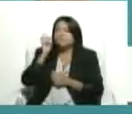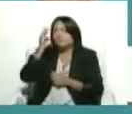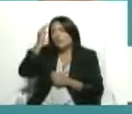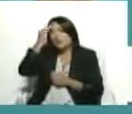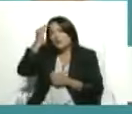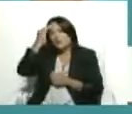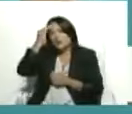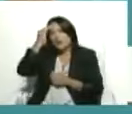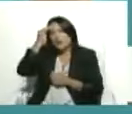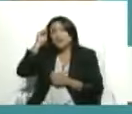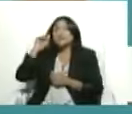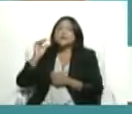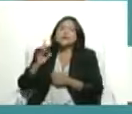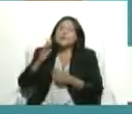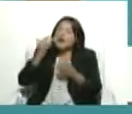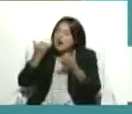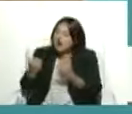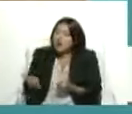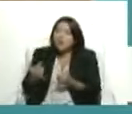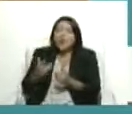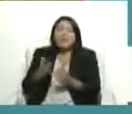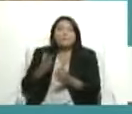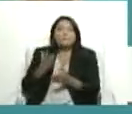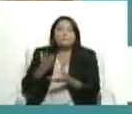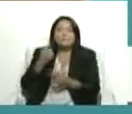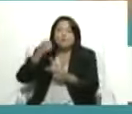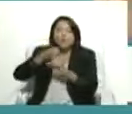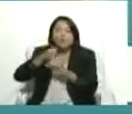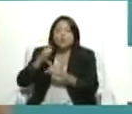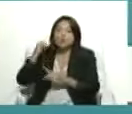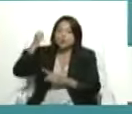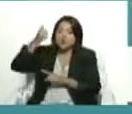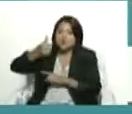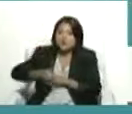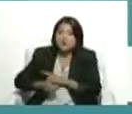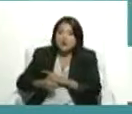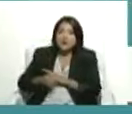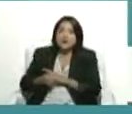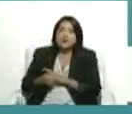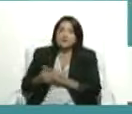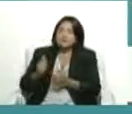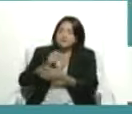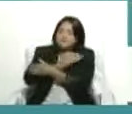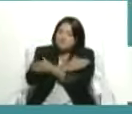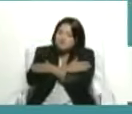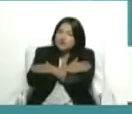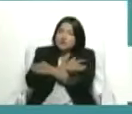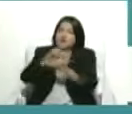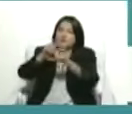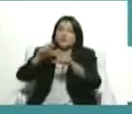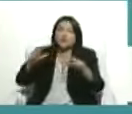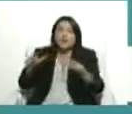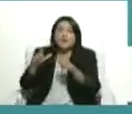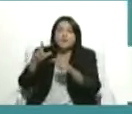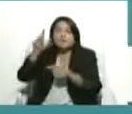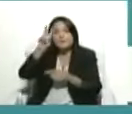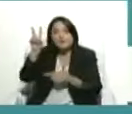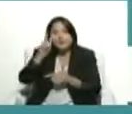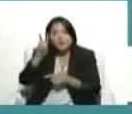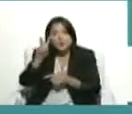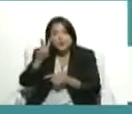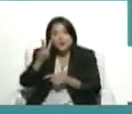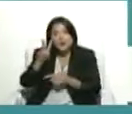no es momento de cálculos pequeños, que es momento de abrir los brazos, de abrazarnos con todos los venezolanos y las venezolanas. Mal pudiera alguien